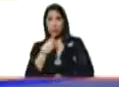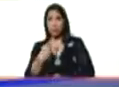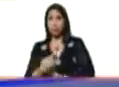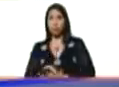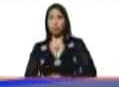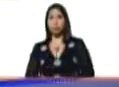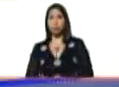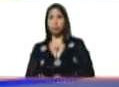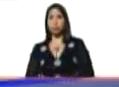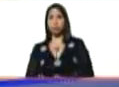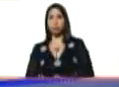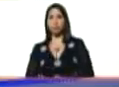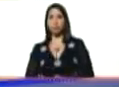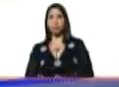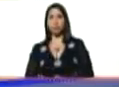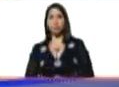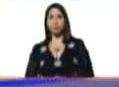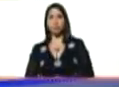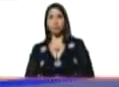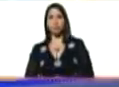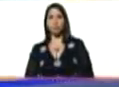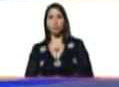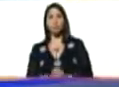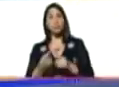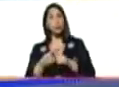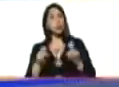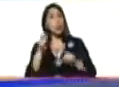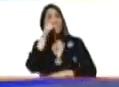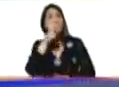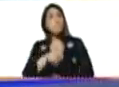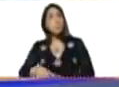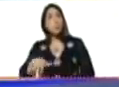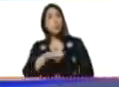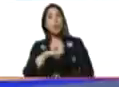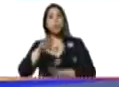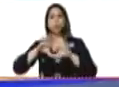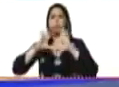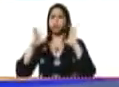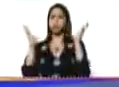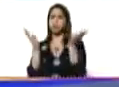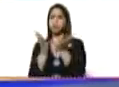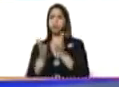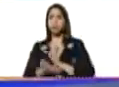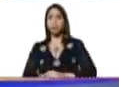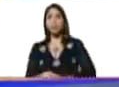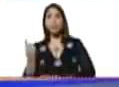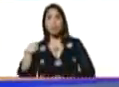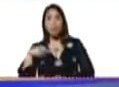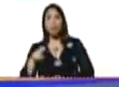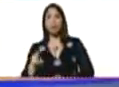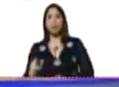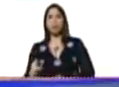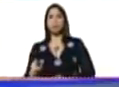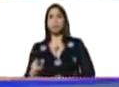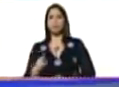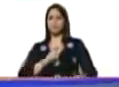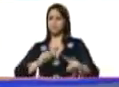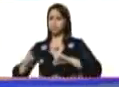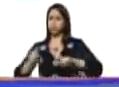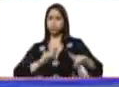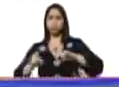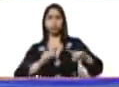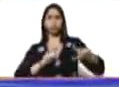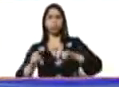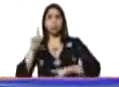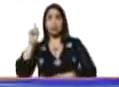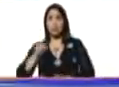otros pueblos del mundo han tenido que actuar